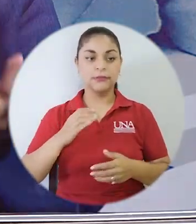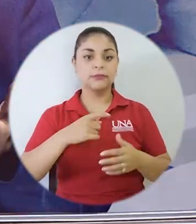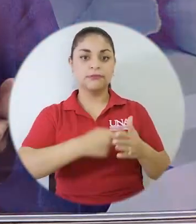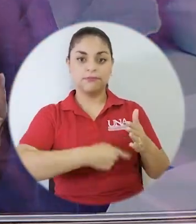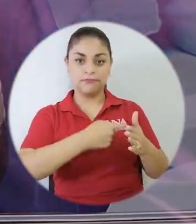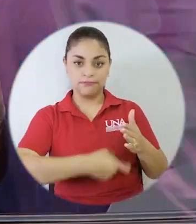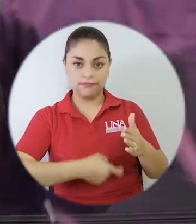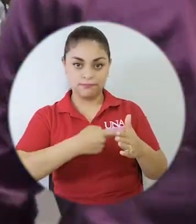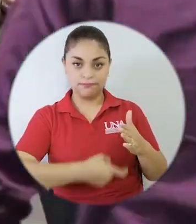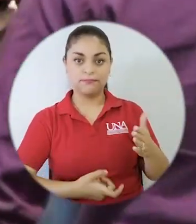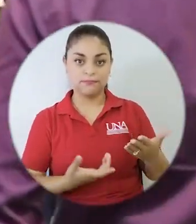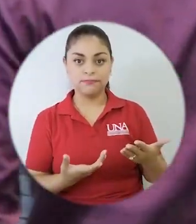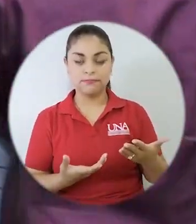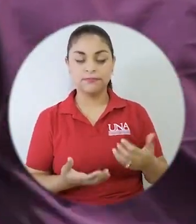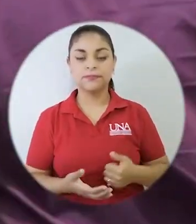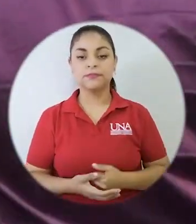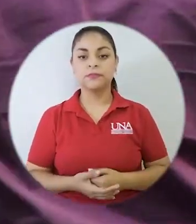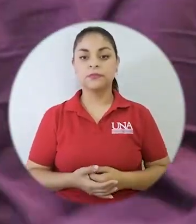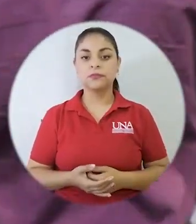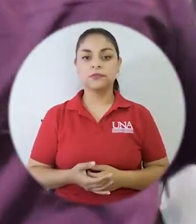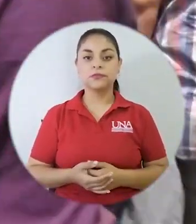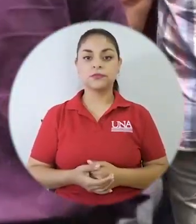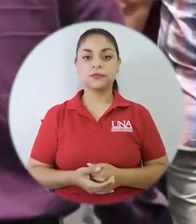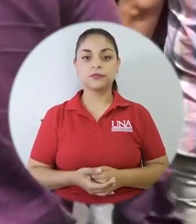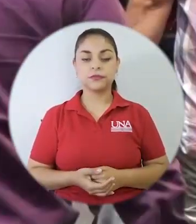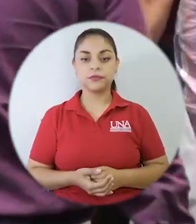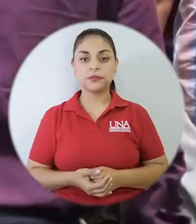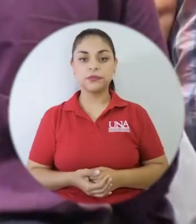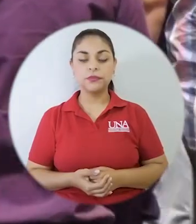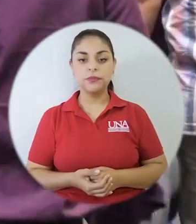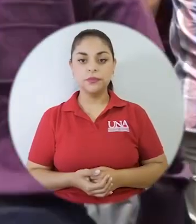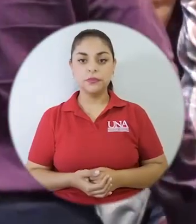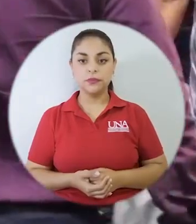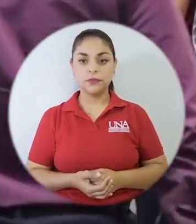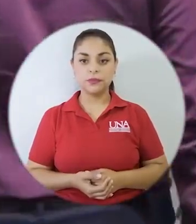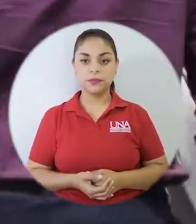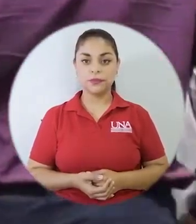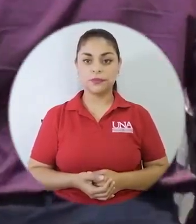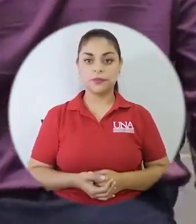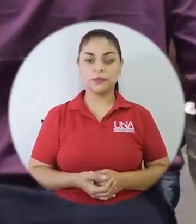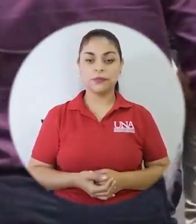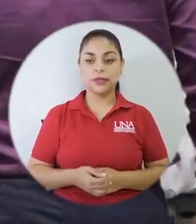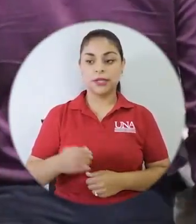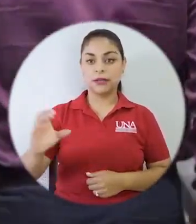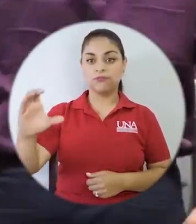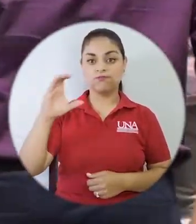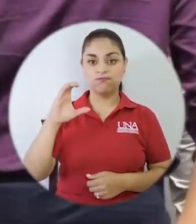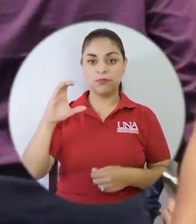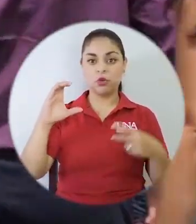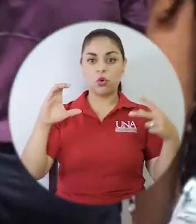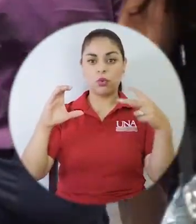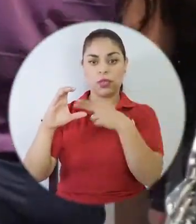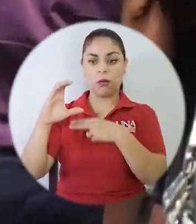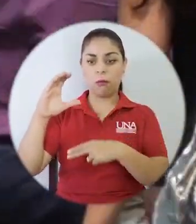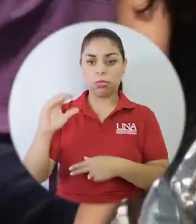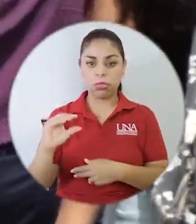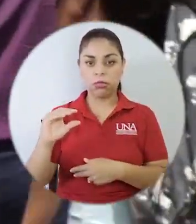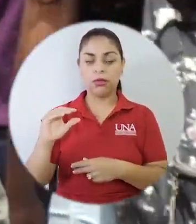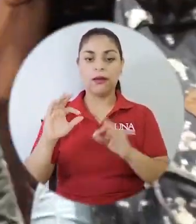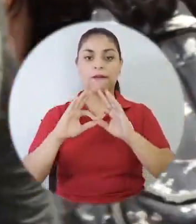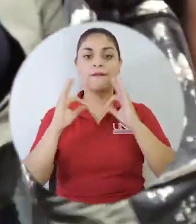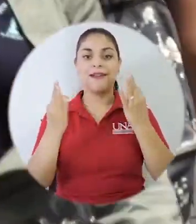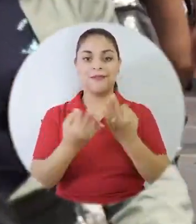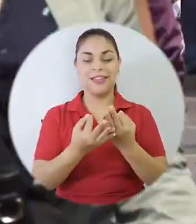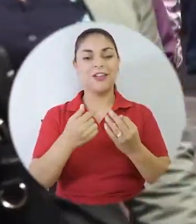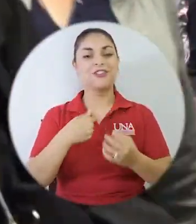paguen impuestos, ¿verdad? Sí. El cortar el ingreso de las familias, yo siempre